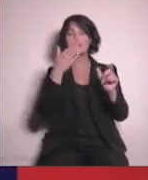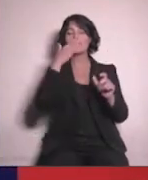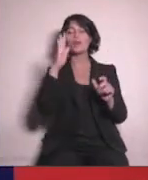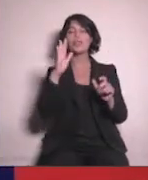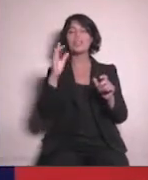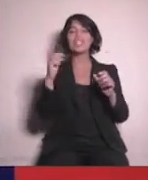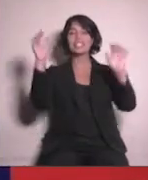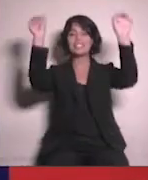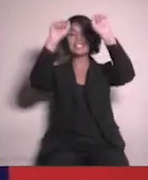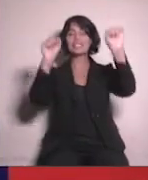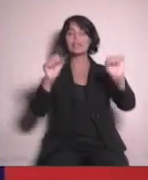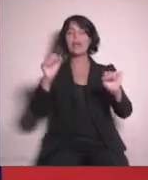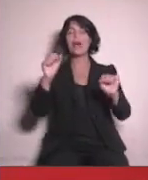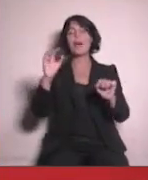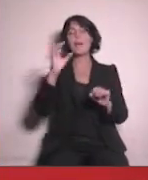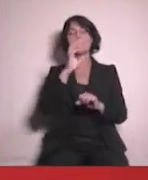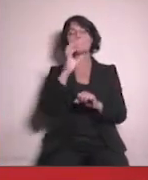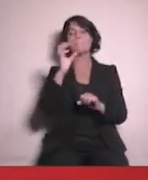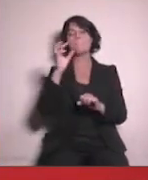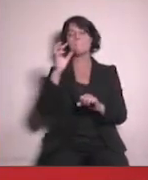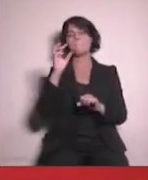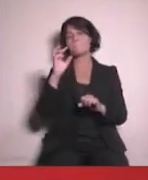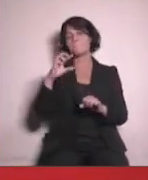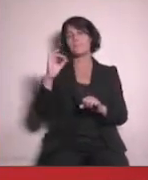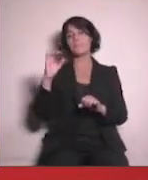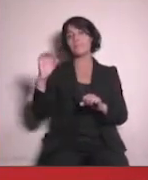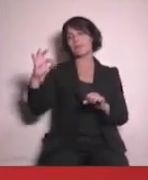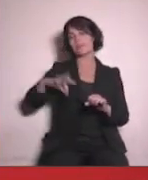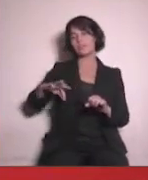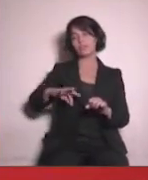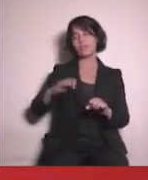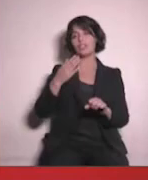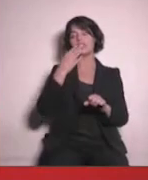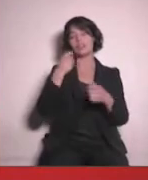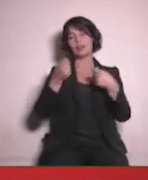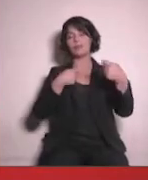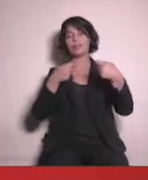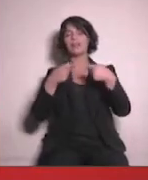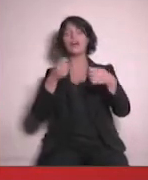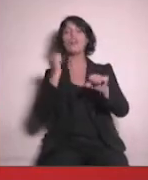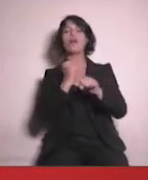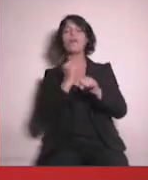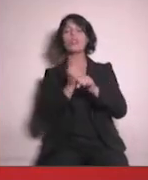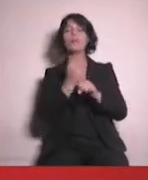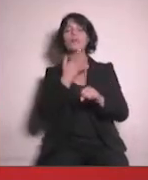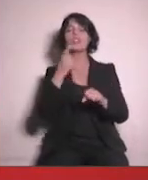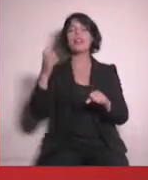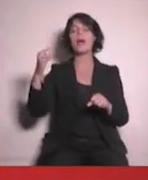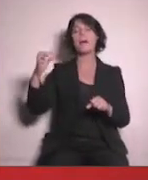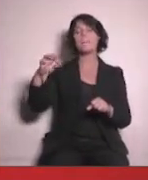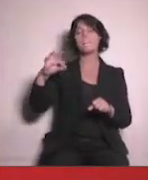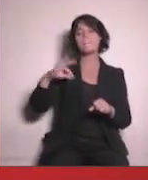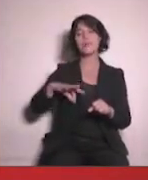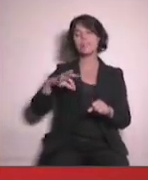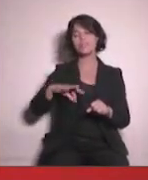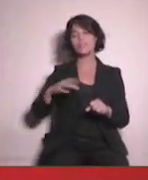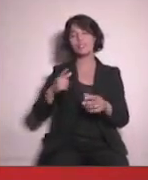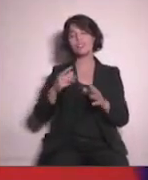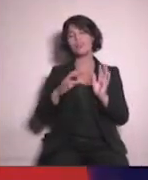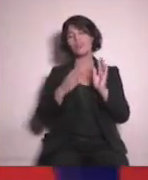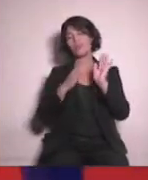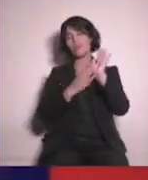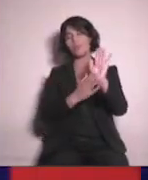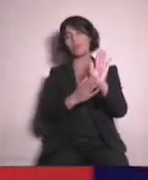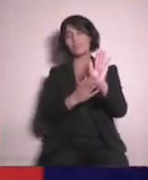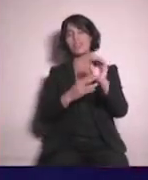pensiones, pero lo que es fundamental, el mercado laboral. porque las pensiones son reflejo de la situación laboral